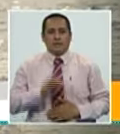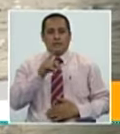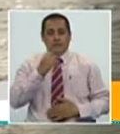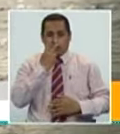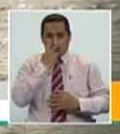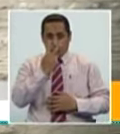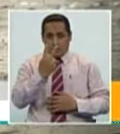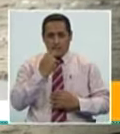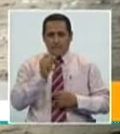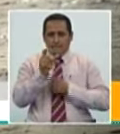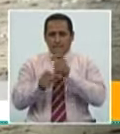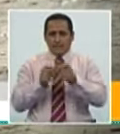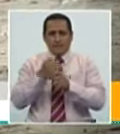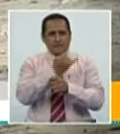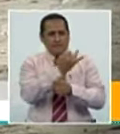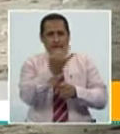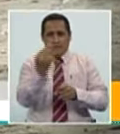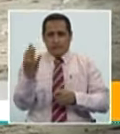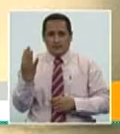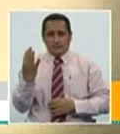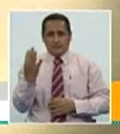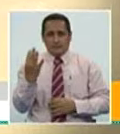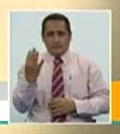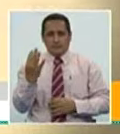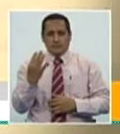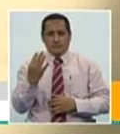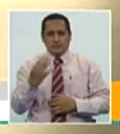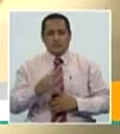Si diriges tu mirada a otros lados,